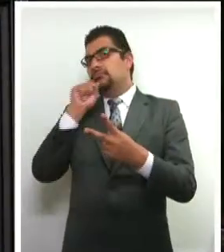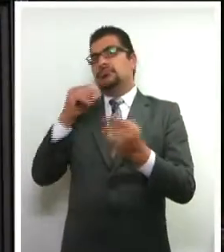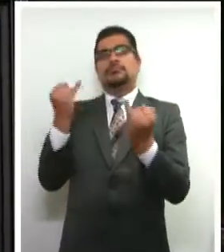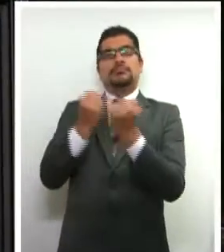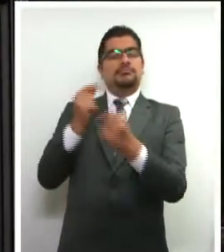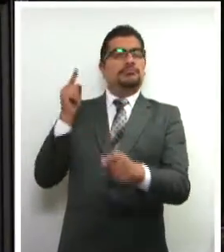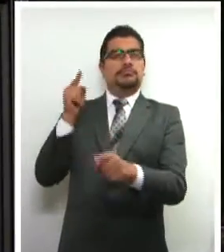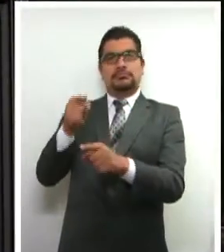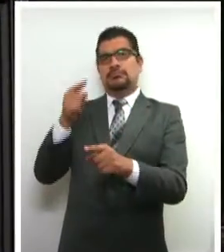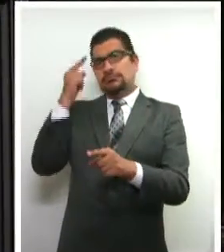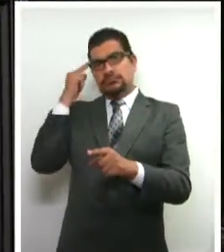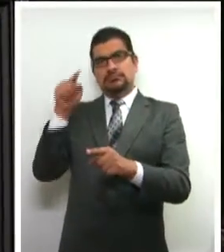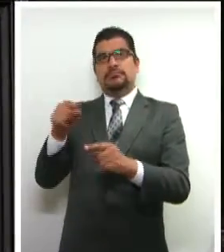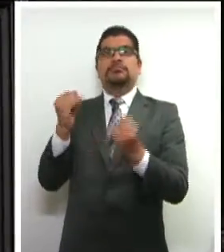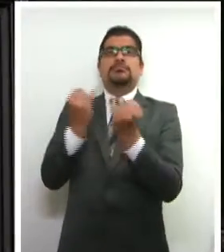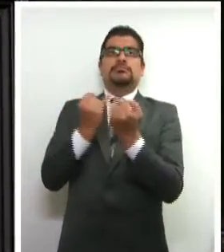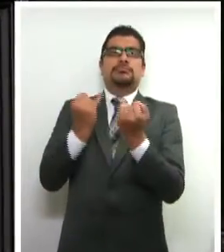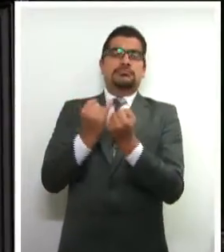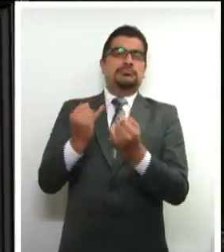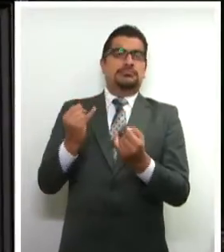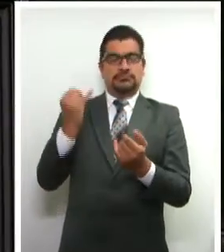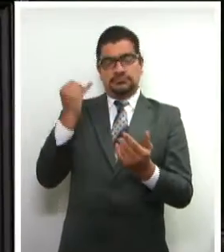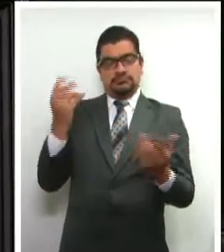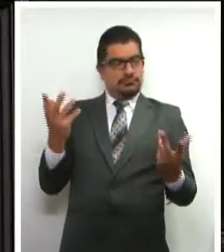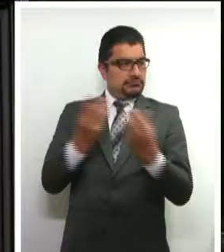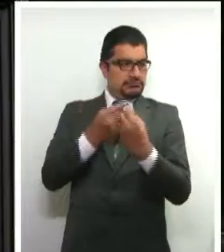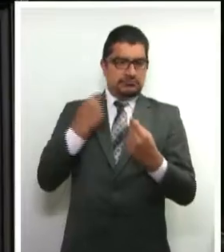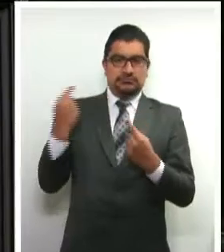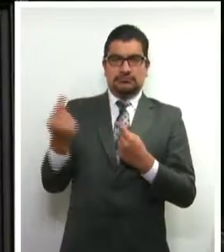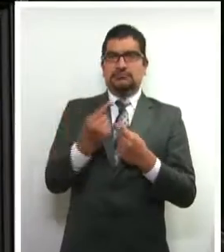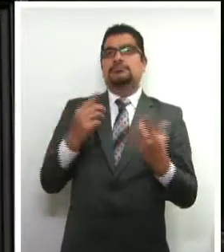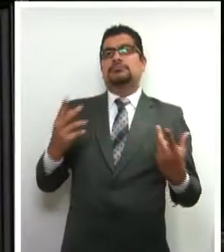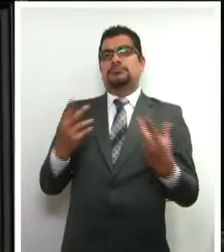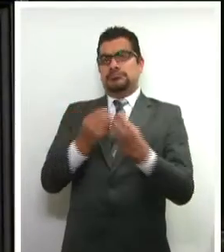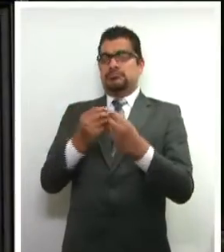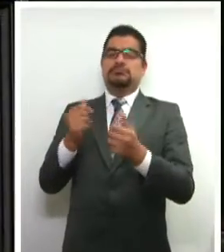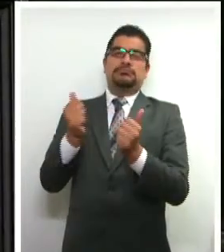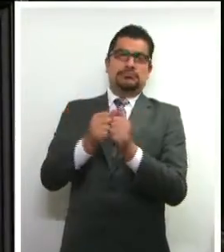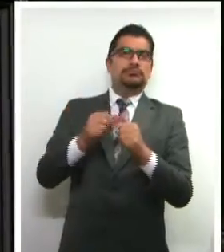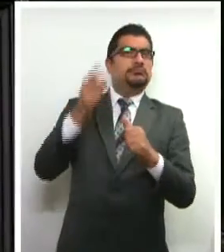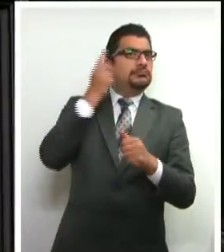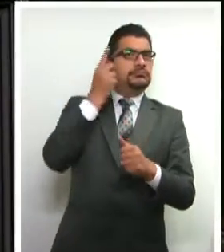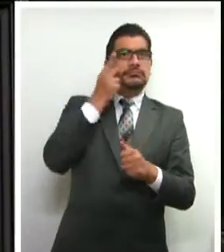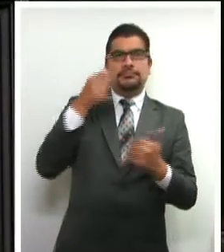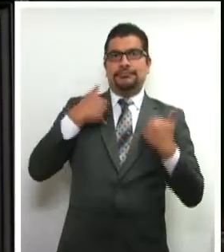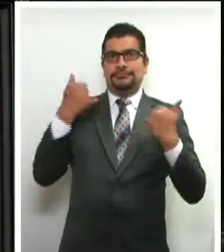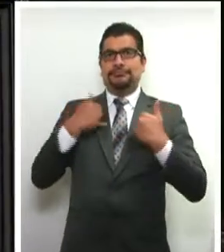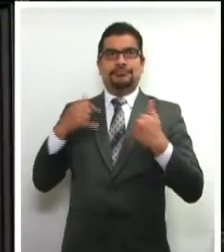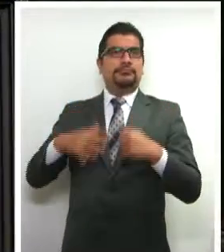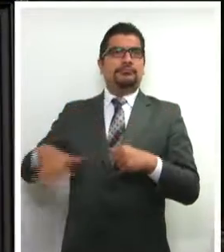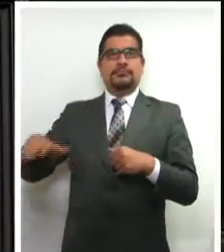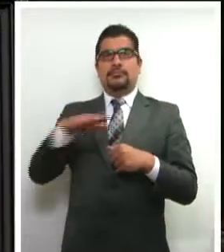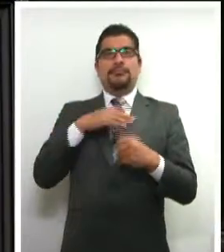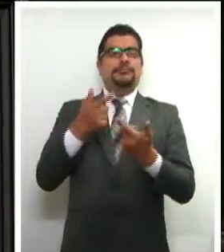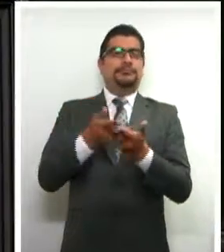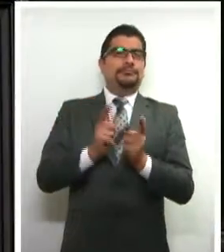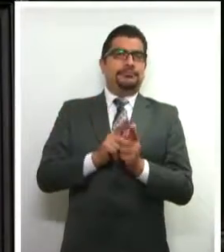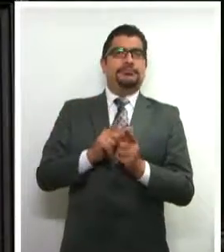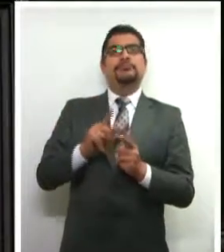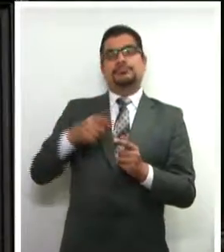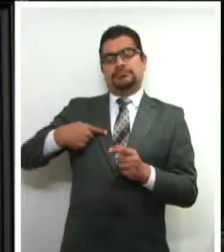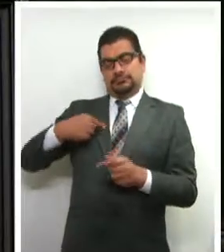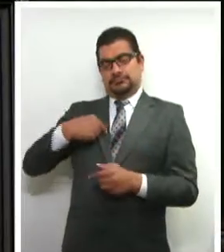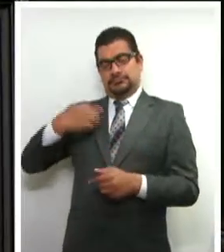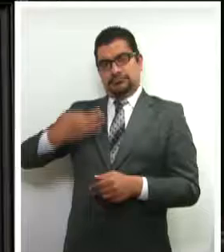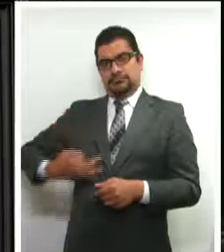que ver, que es una propuesta conjunta que ya se mencionaba con las diputadas jóvenes del grupo parlamentario del cual